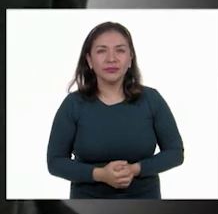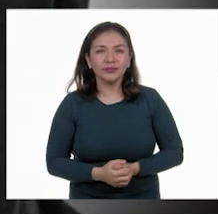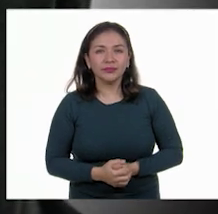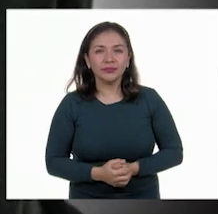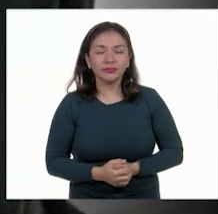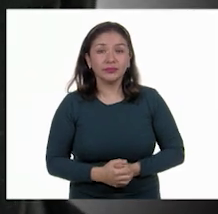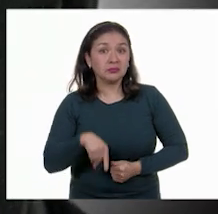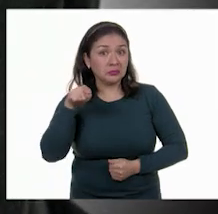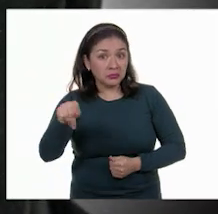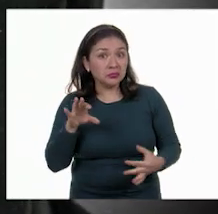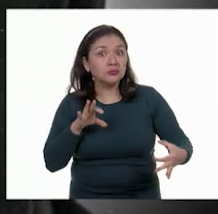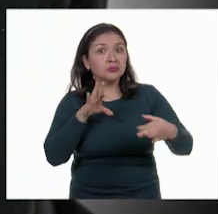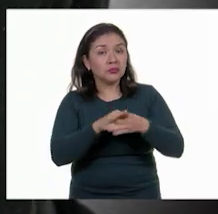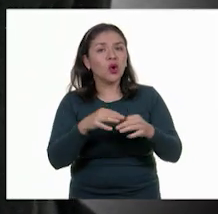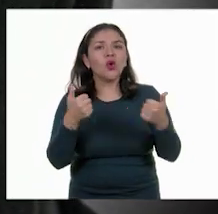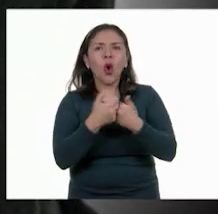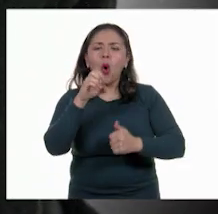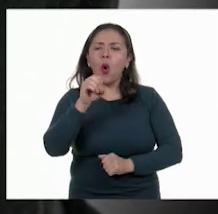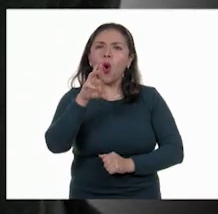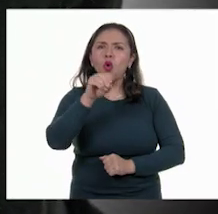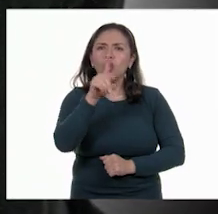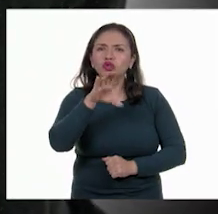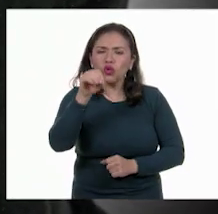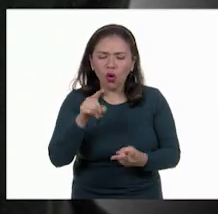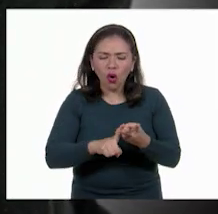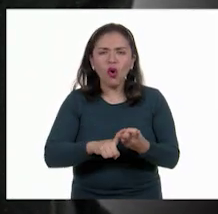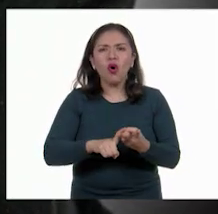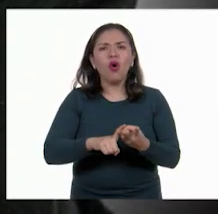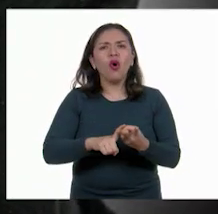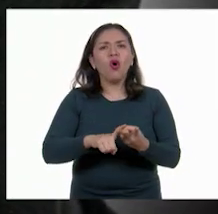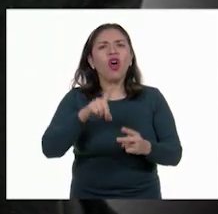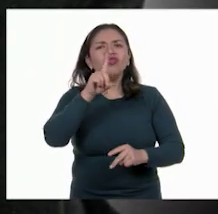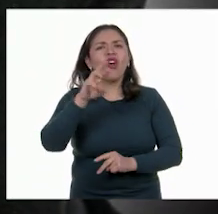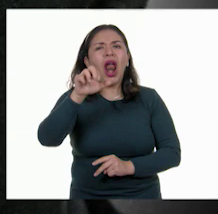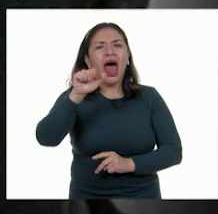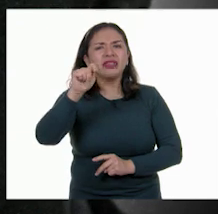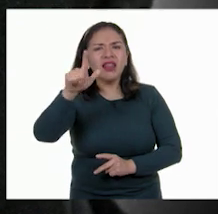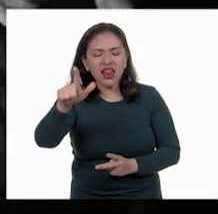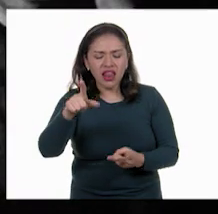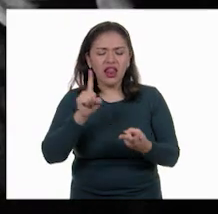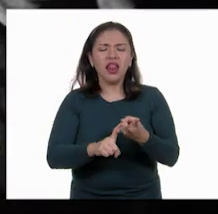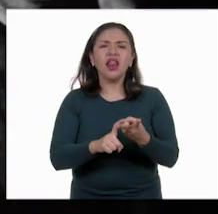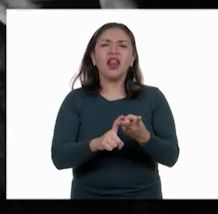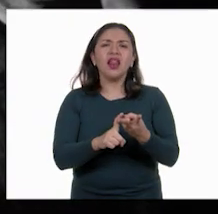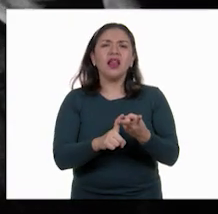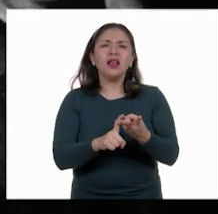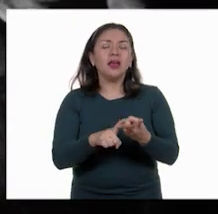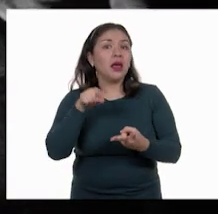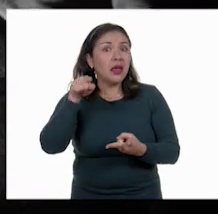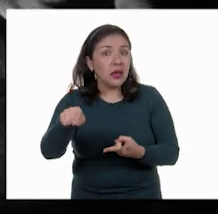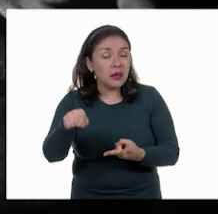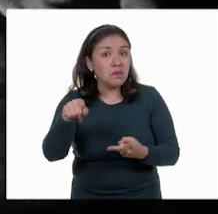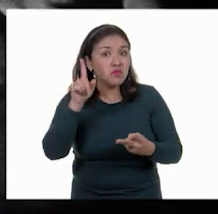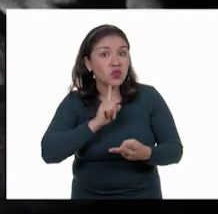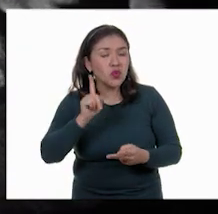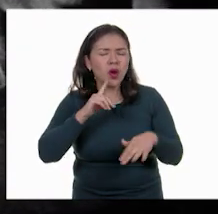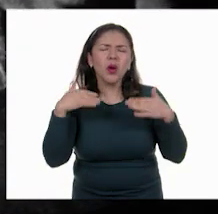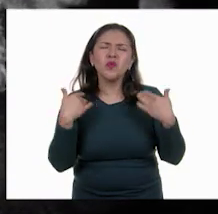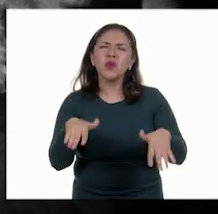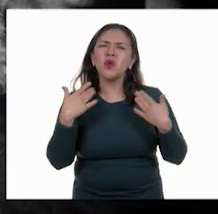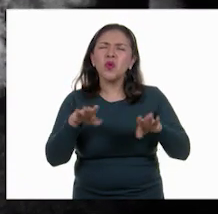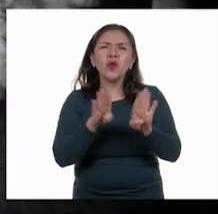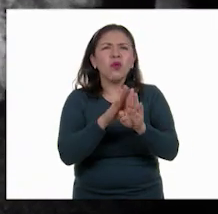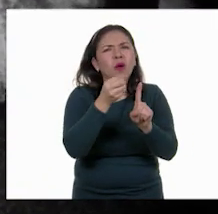Ella tuvo relación con Orozco, con el doctor Atl. Es así como una